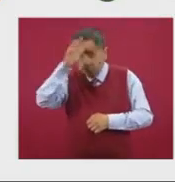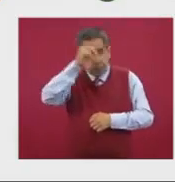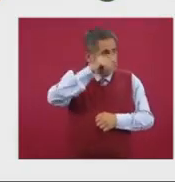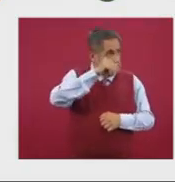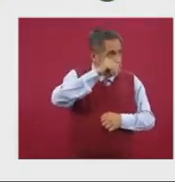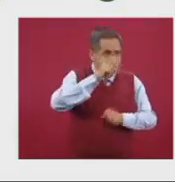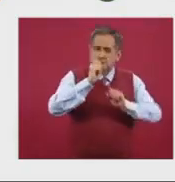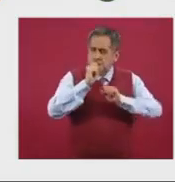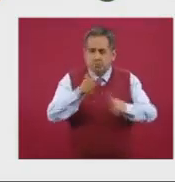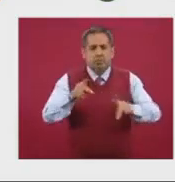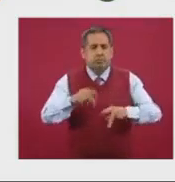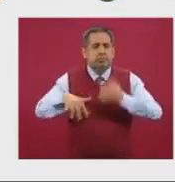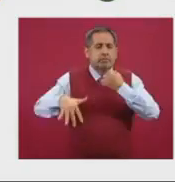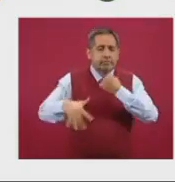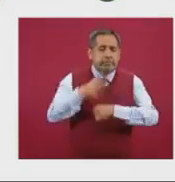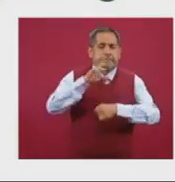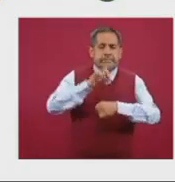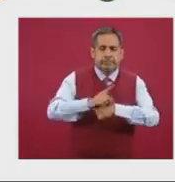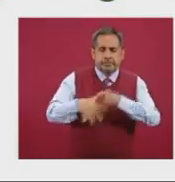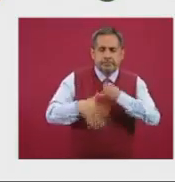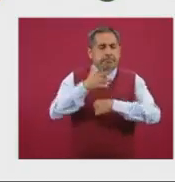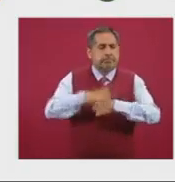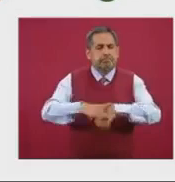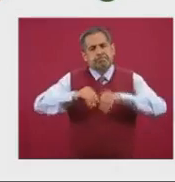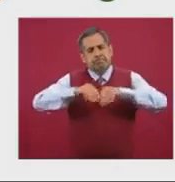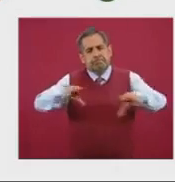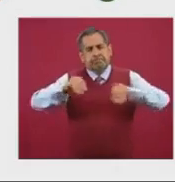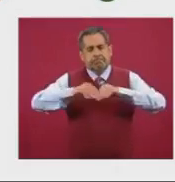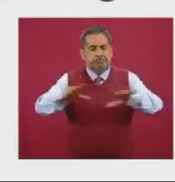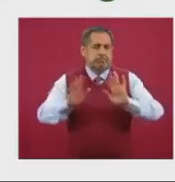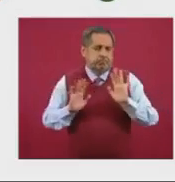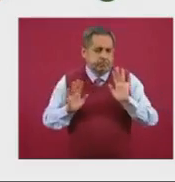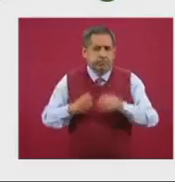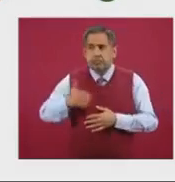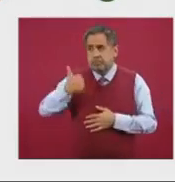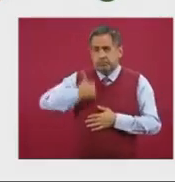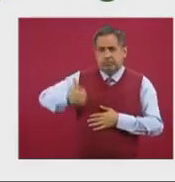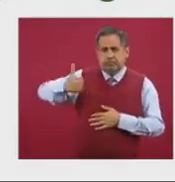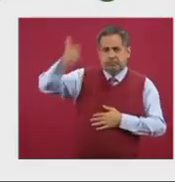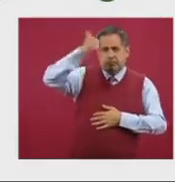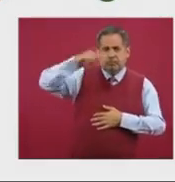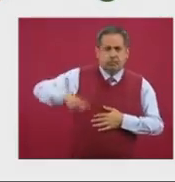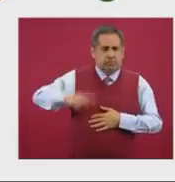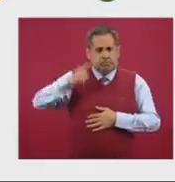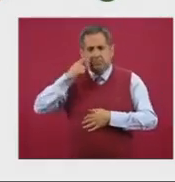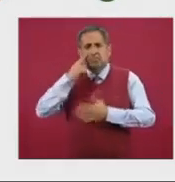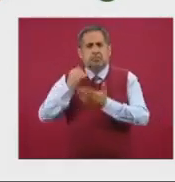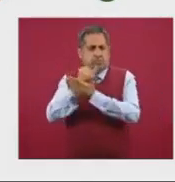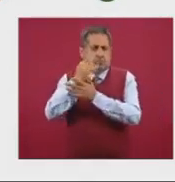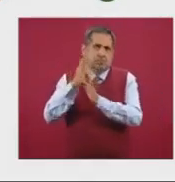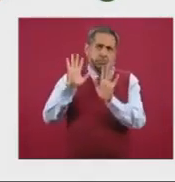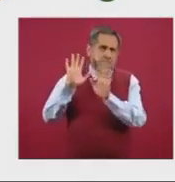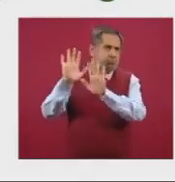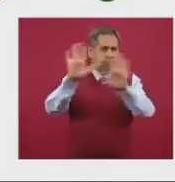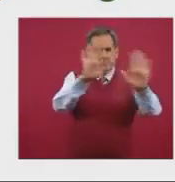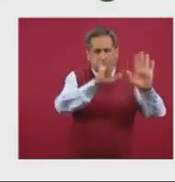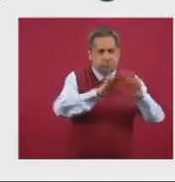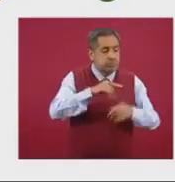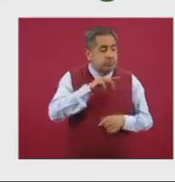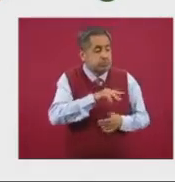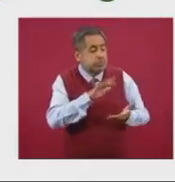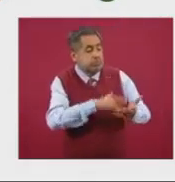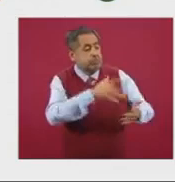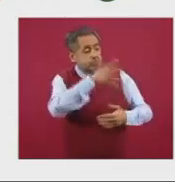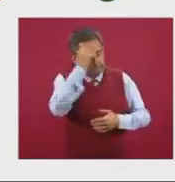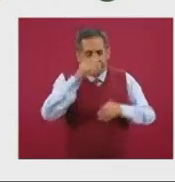lo presentaríamos públicamente cada 15 días. Desde luego, cada gobierno de las entidades federativas toma previsiones porque conoce esta información